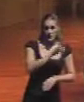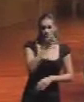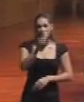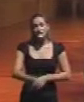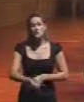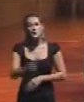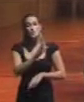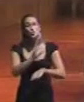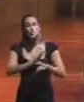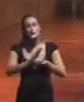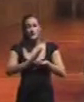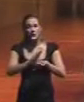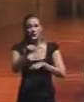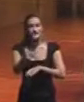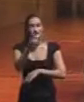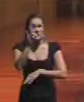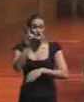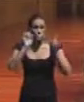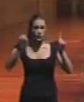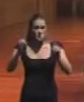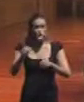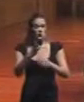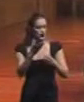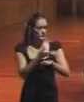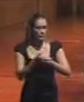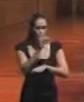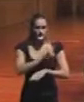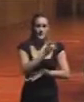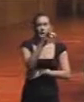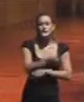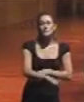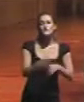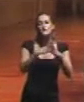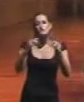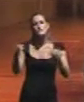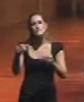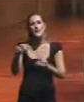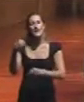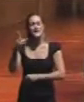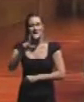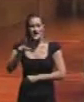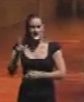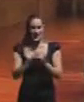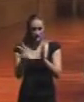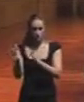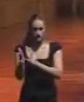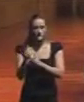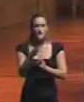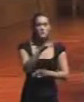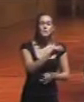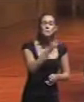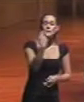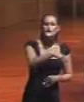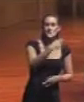de Educación, Universidades, Cultura y Deportes, señor Rector Magnífico de la Universidad de La Laguna, señor Presidente del